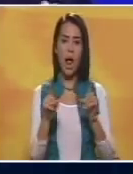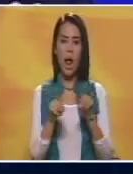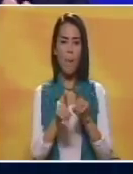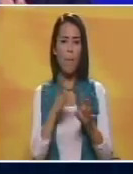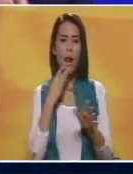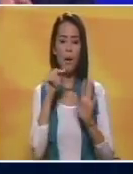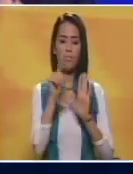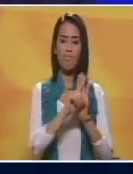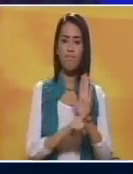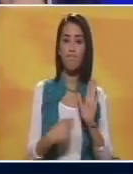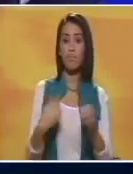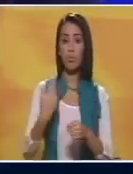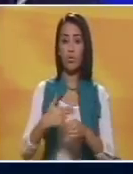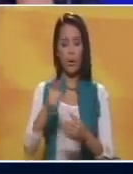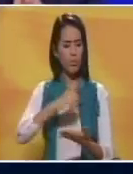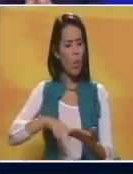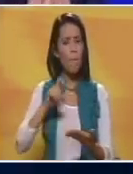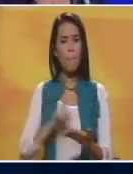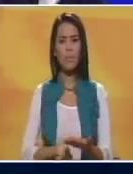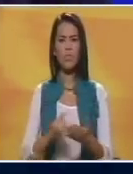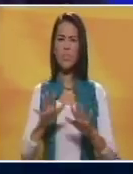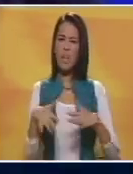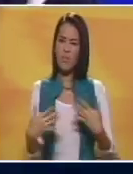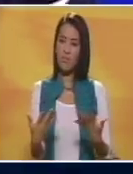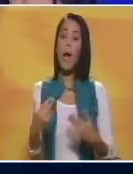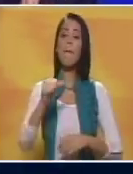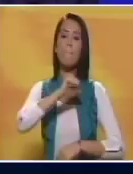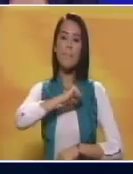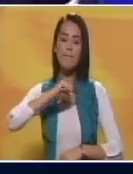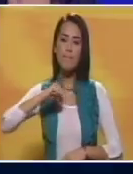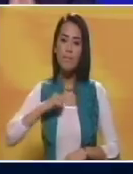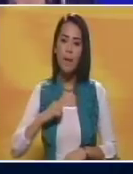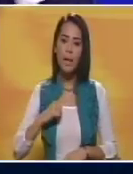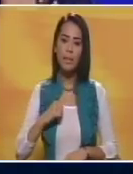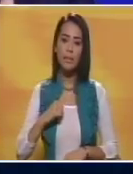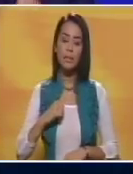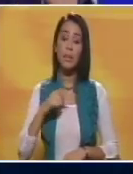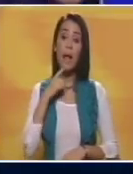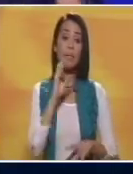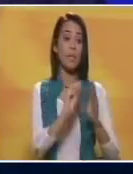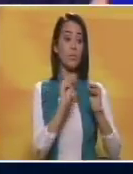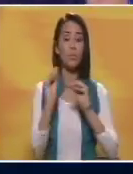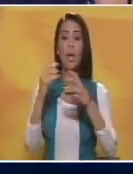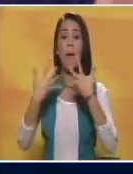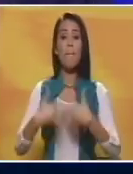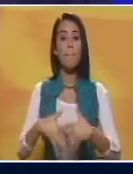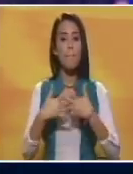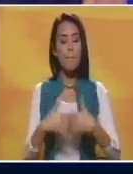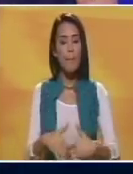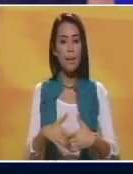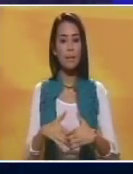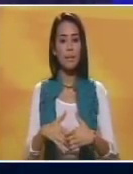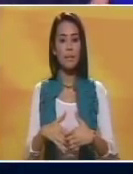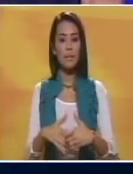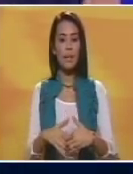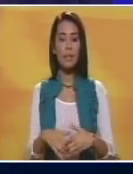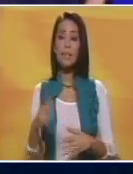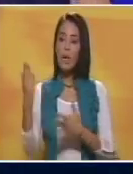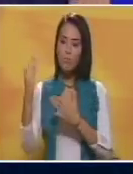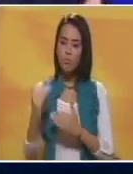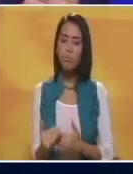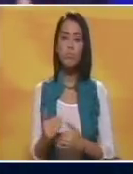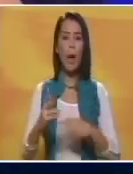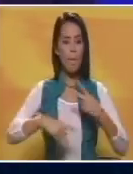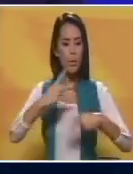total. ¿Eso qué quiere decir? Privatizar, dejar los complejos. Hay que llamar a las empresas transnacionales que se vengan